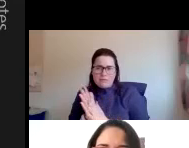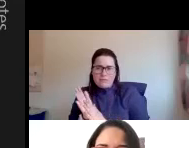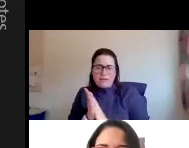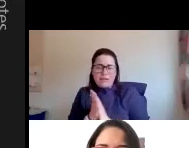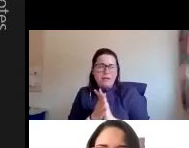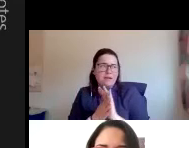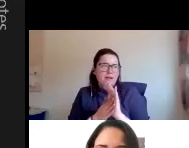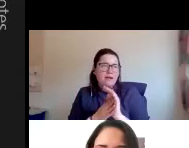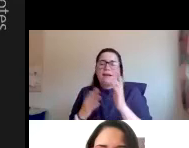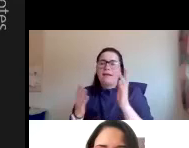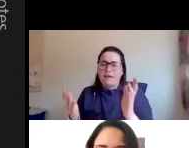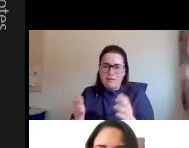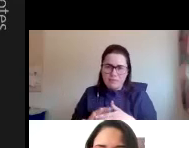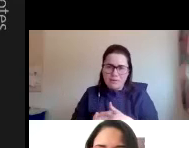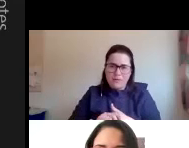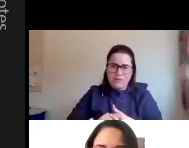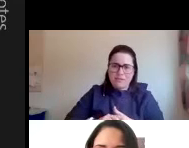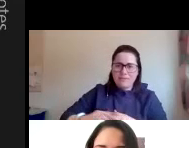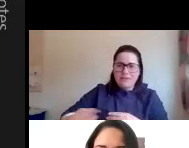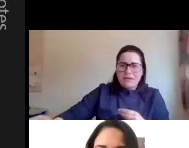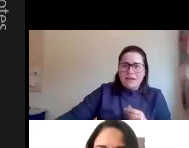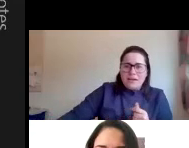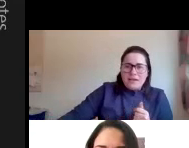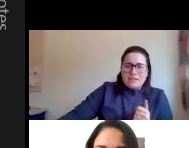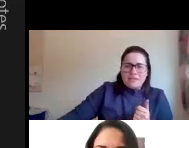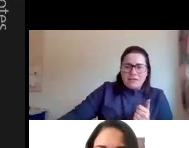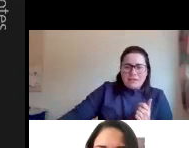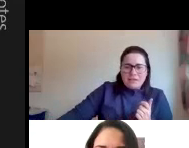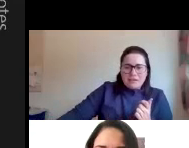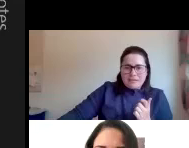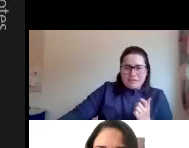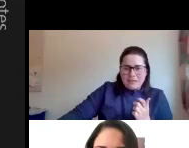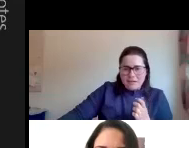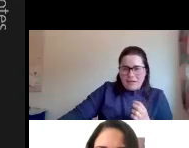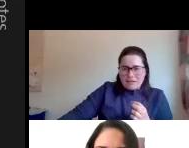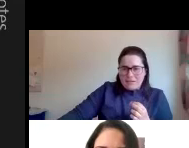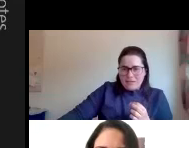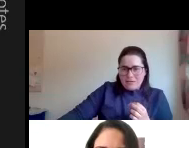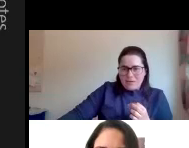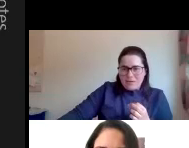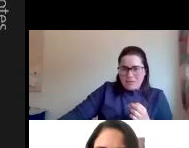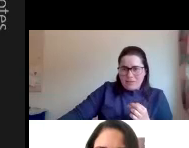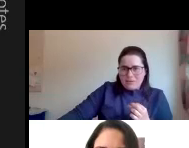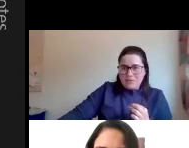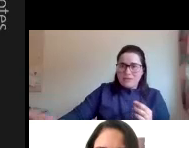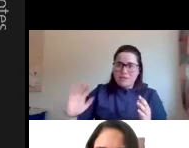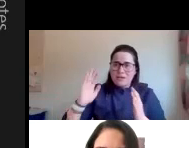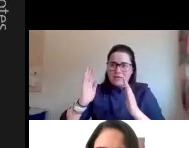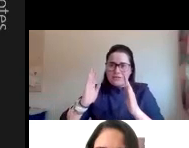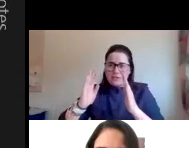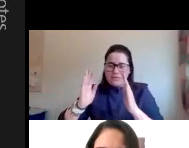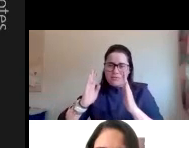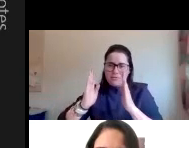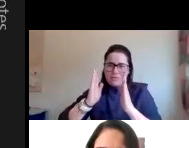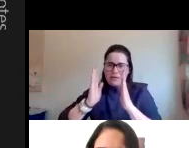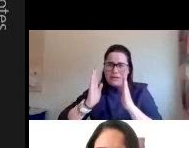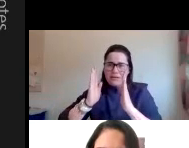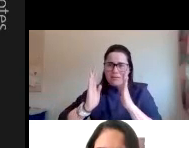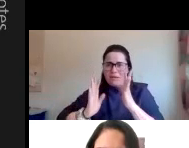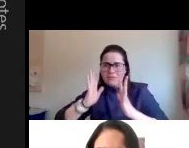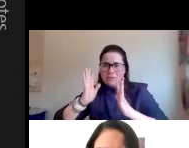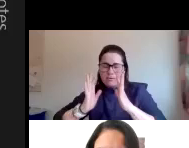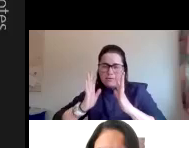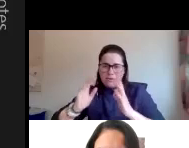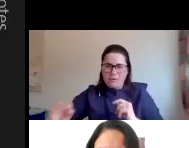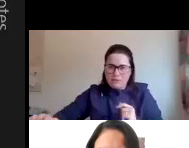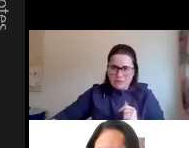agrícola, ganadero, pongámoslo así. Y si ven, este llega a 140 metros, que es el lago que está como entre